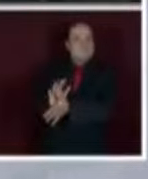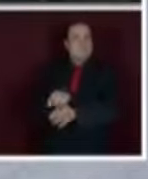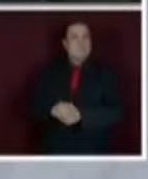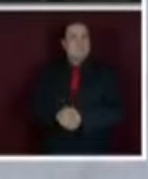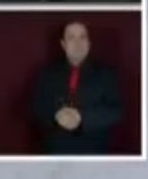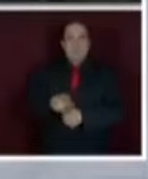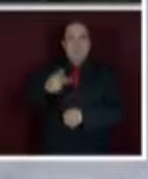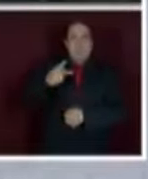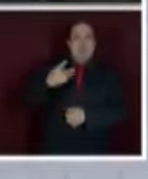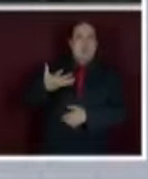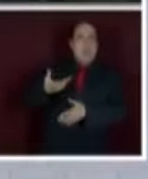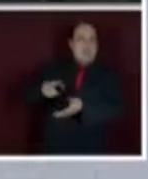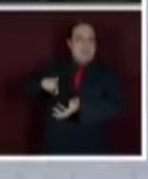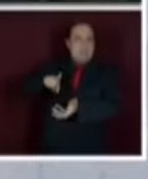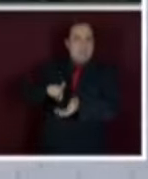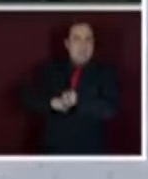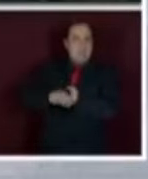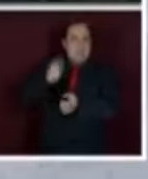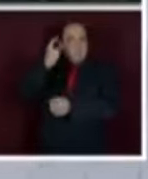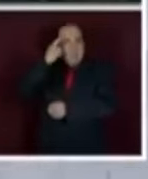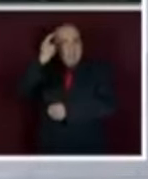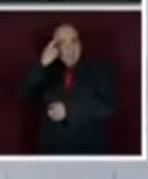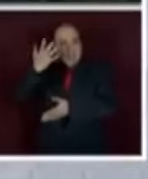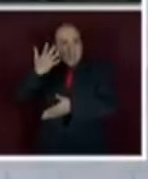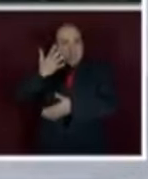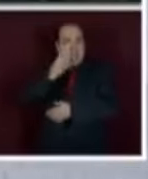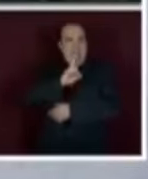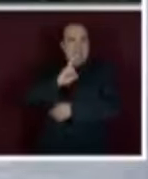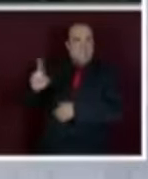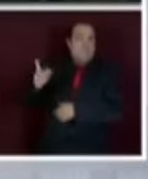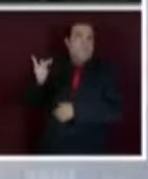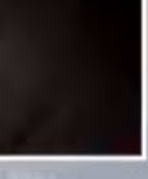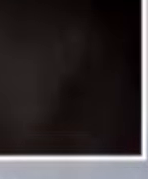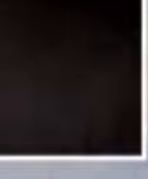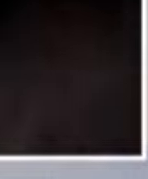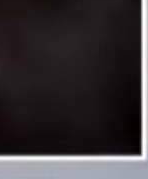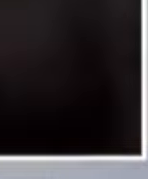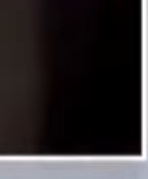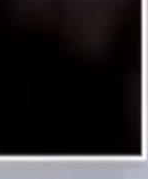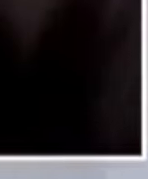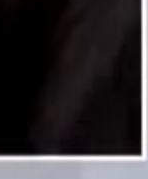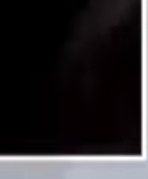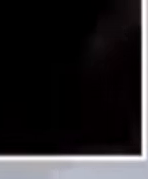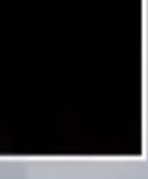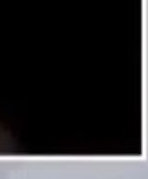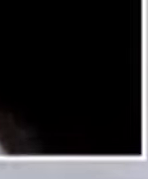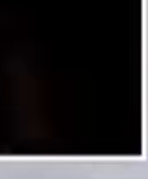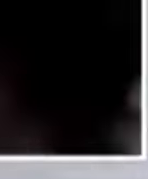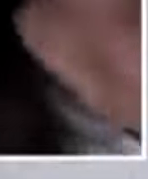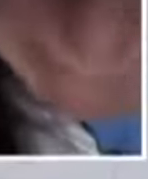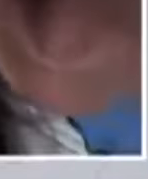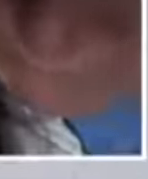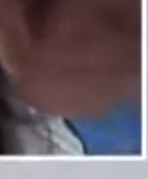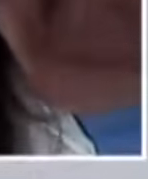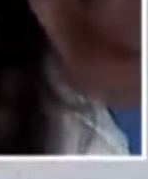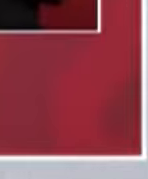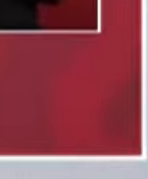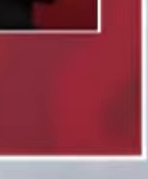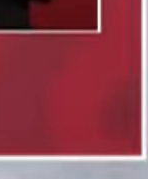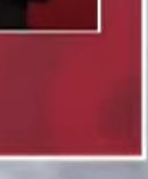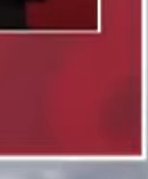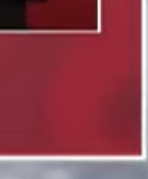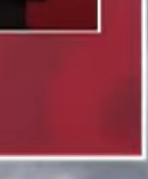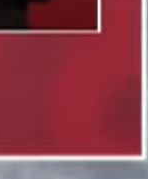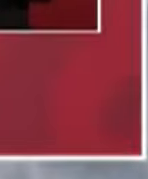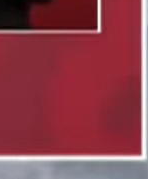gobierno ha sabido utilizar eso a su beneficio este Andrés Manuel López Obrador en sus primeros años de gobierno fue a la